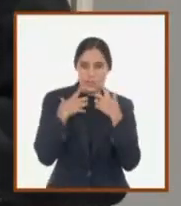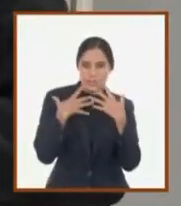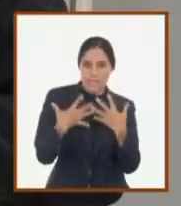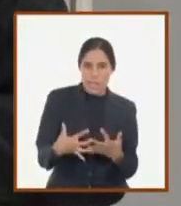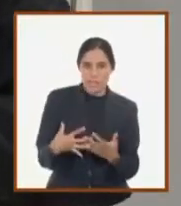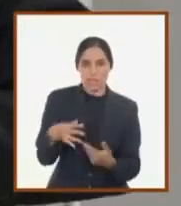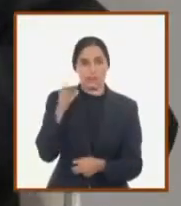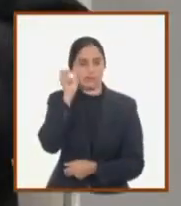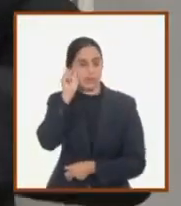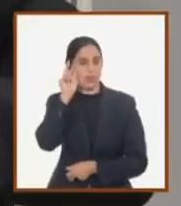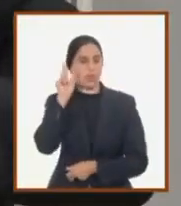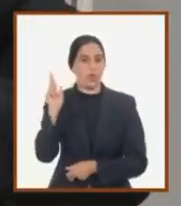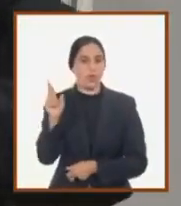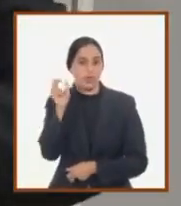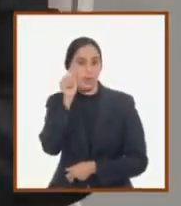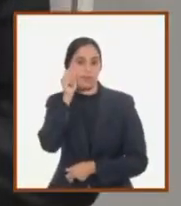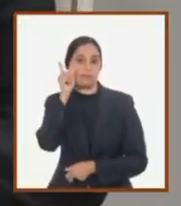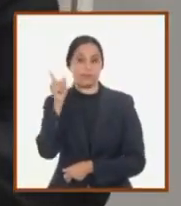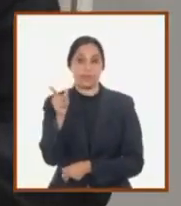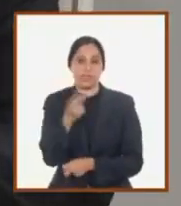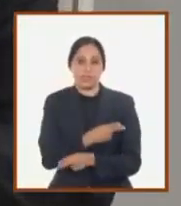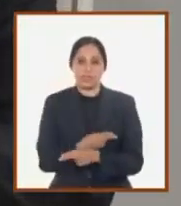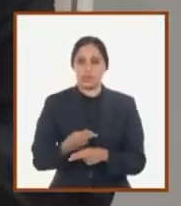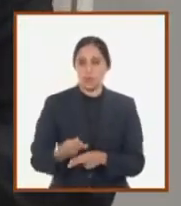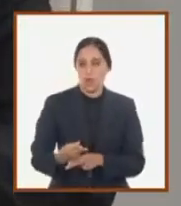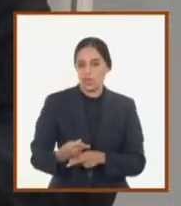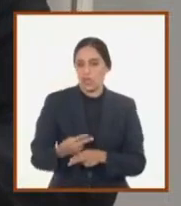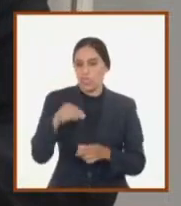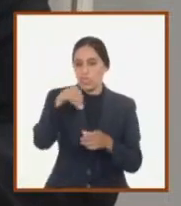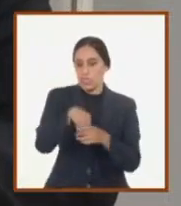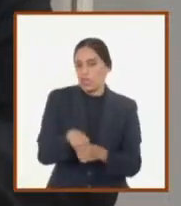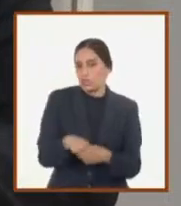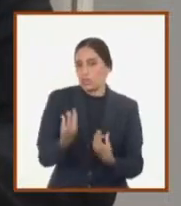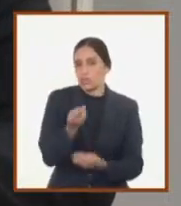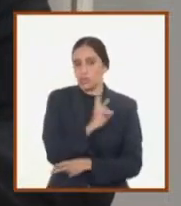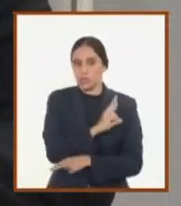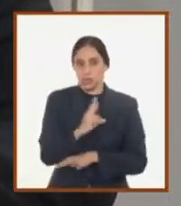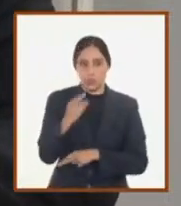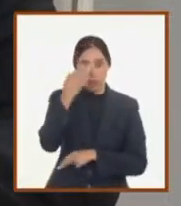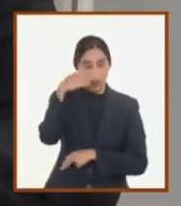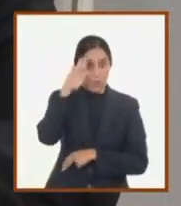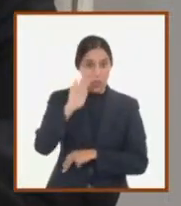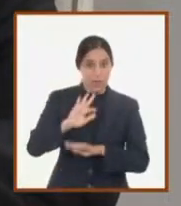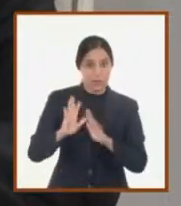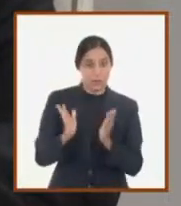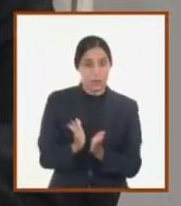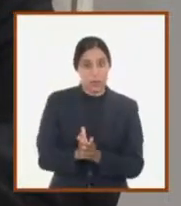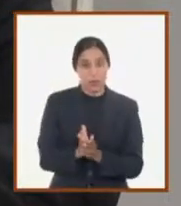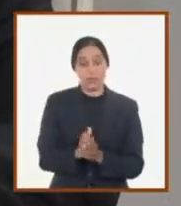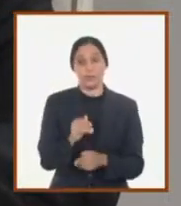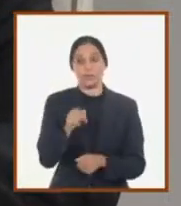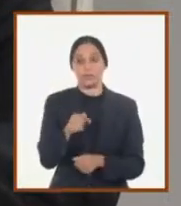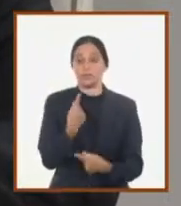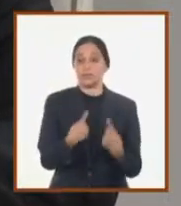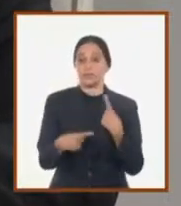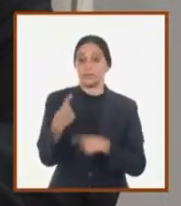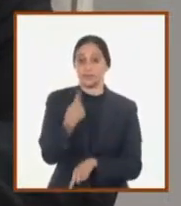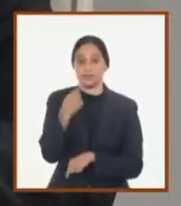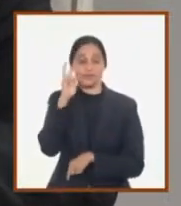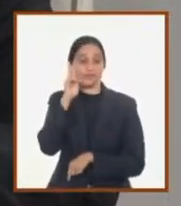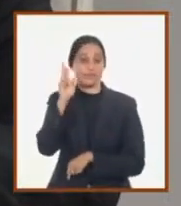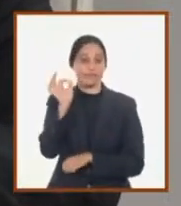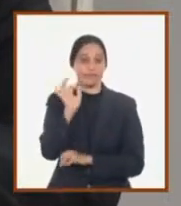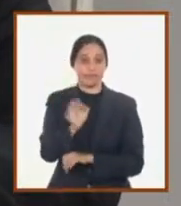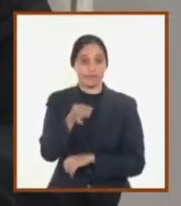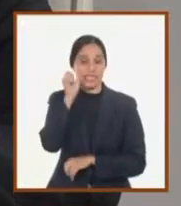visión de que es la historia en la revolución eh cubana y el legado de Celia